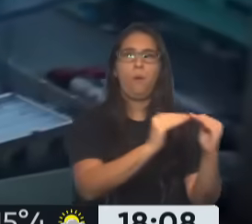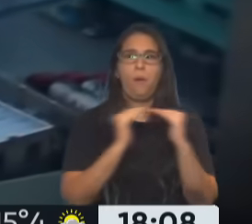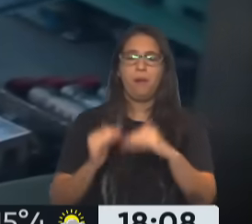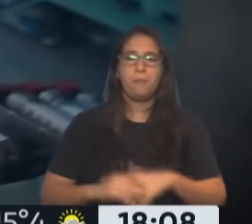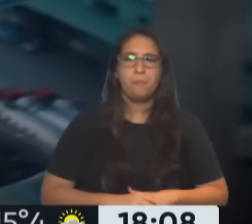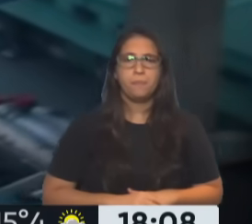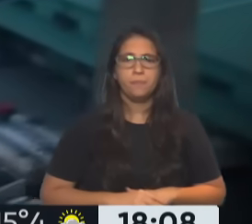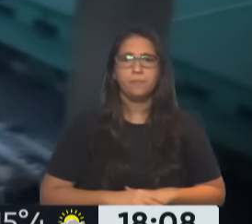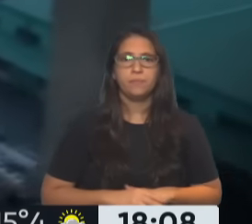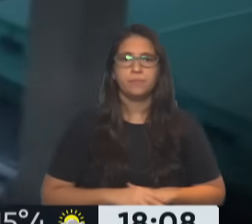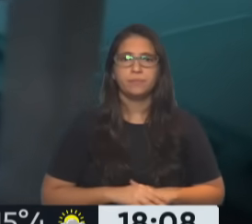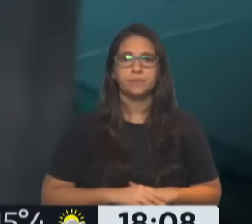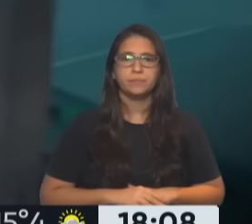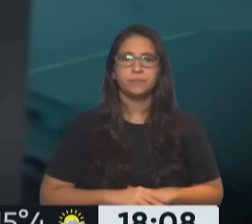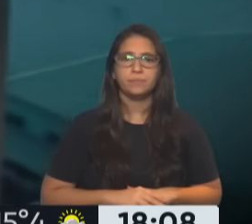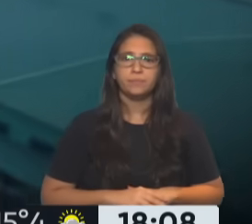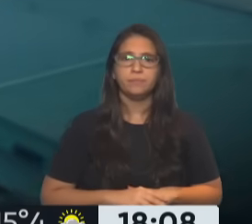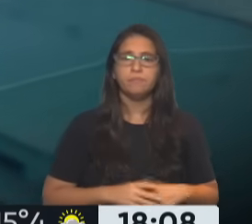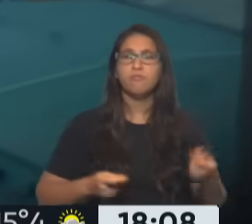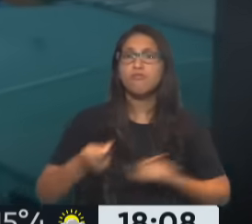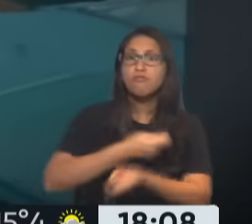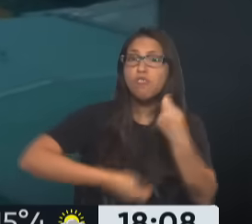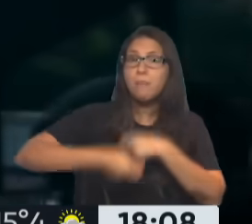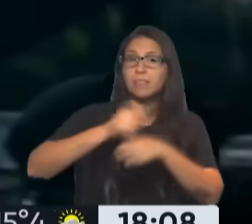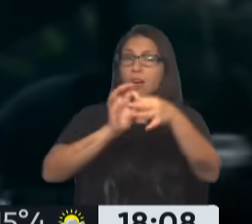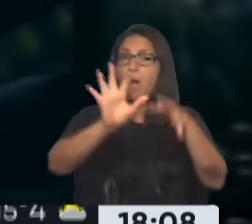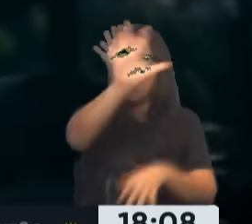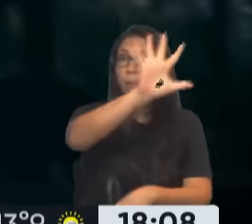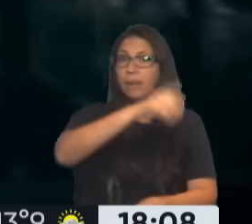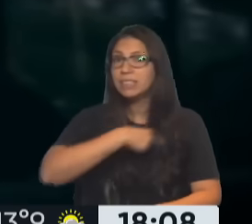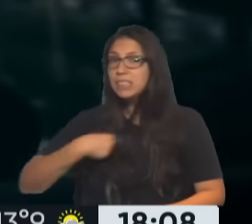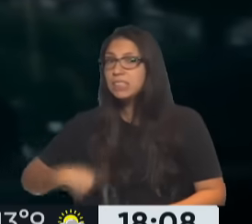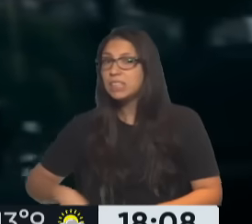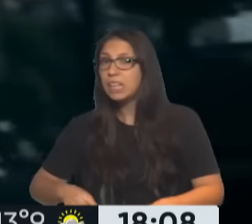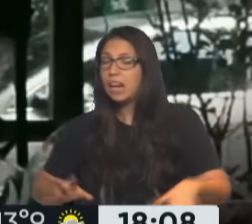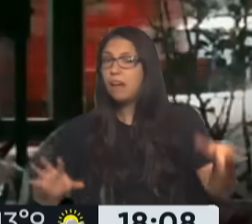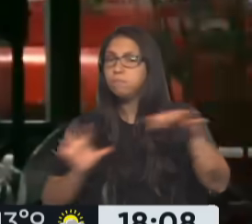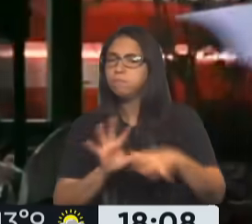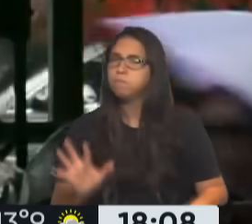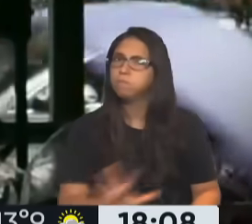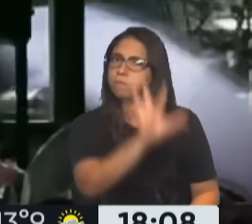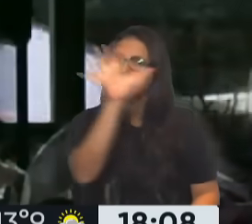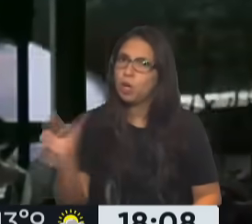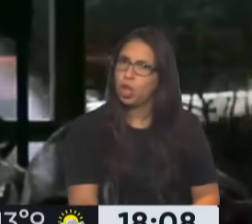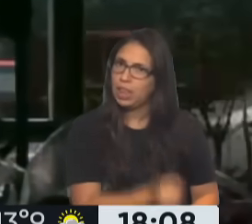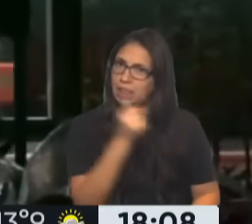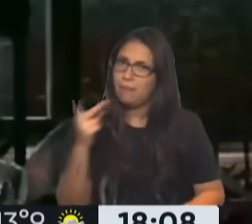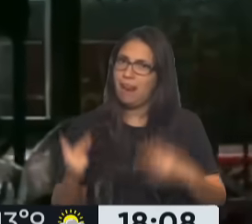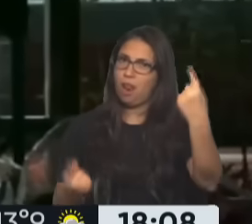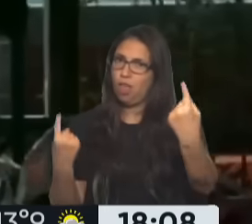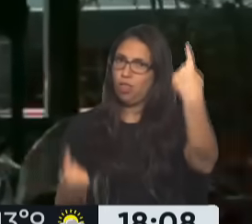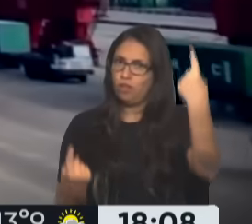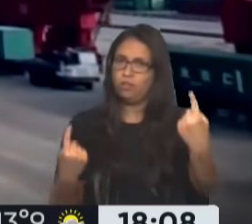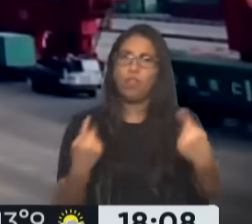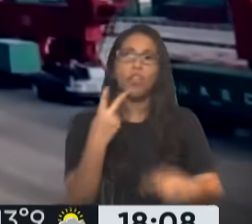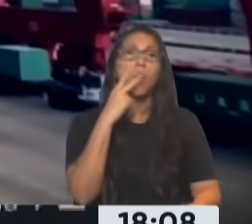tous. Pero el comercio entre el bloque europeo y China es demasiado relevante para ambas partes. 2.300 millones